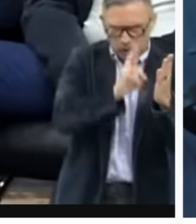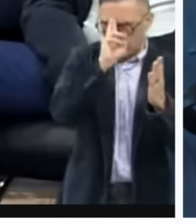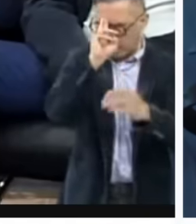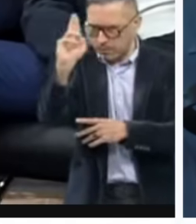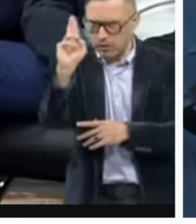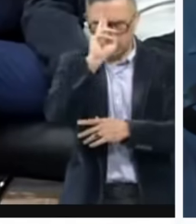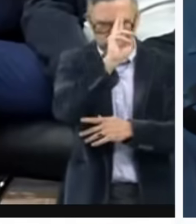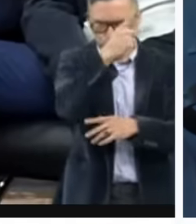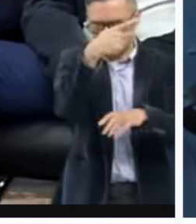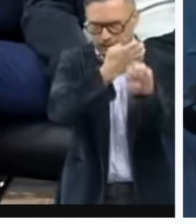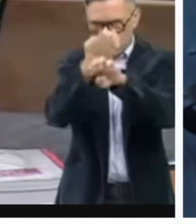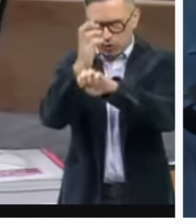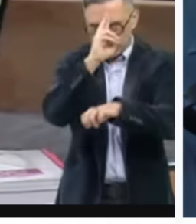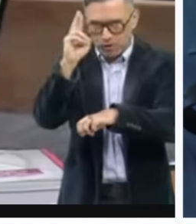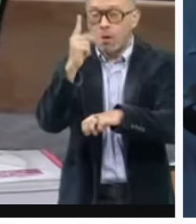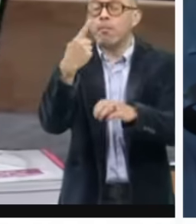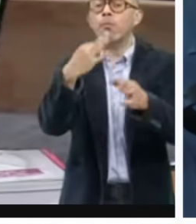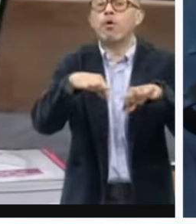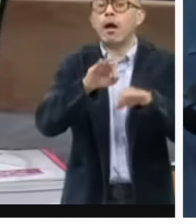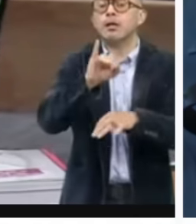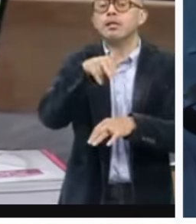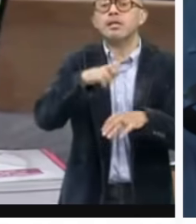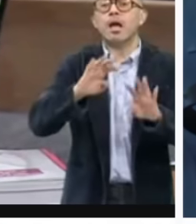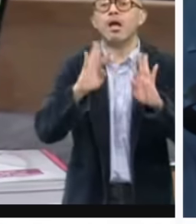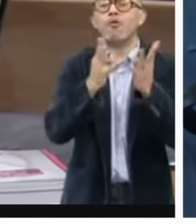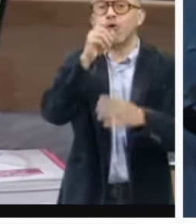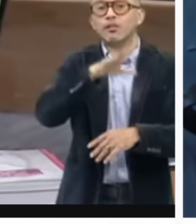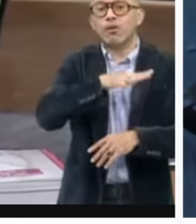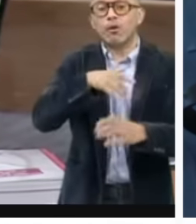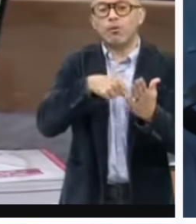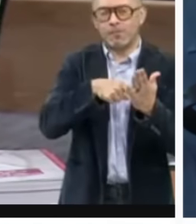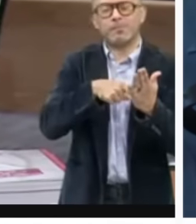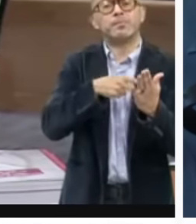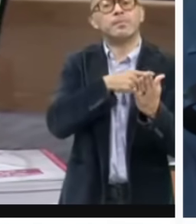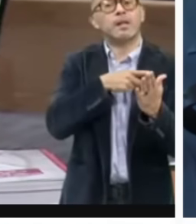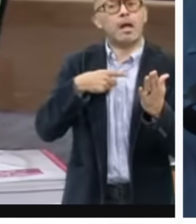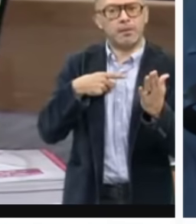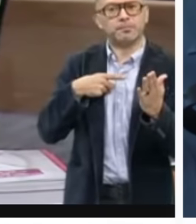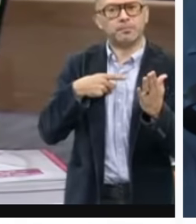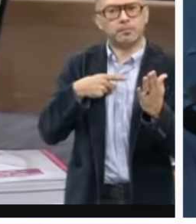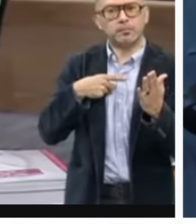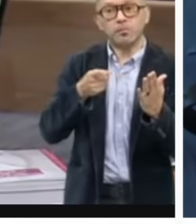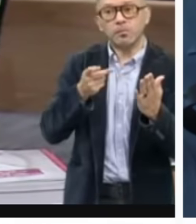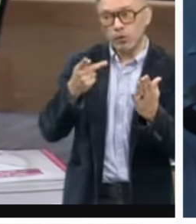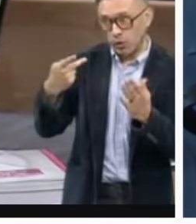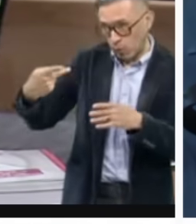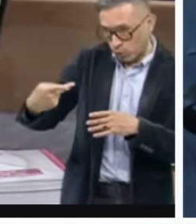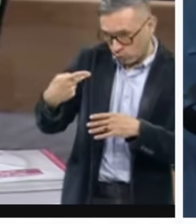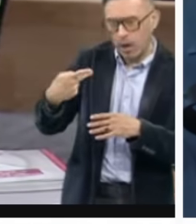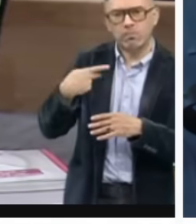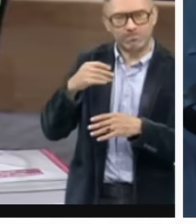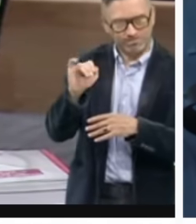es que este Instituto Nacional Electoral debe de respaldar, por lo menos en la consulta, el procedimiento que establece